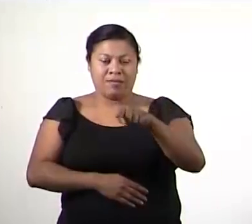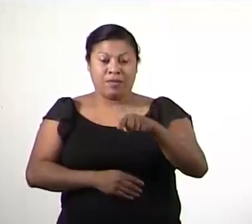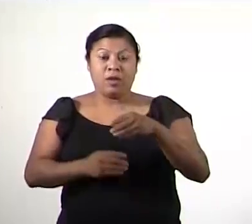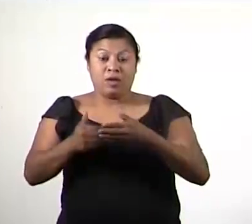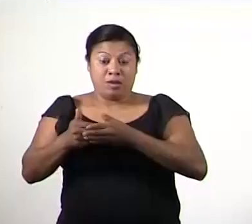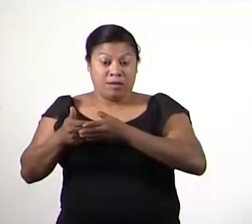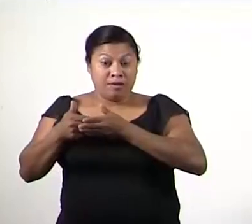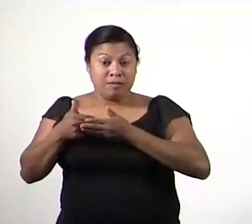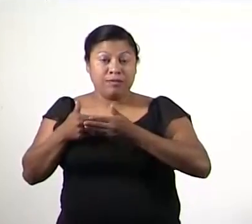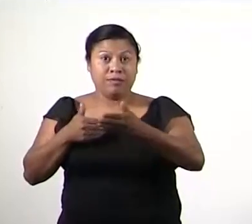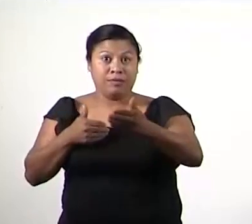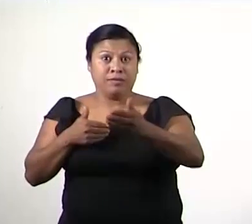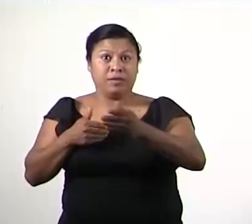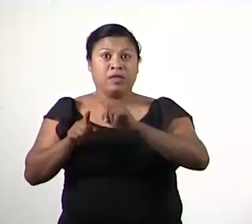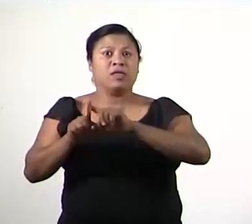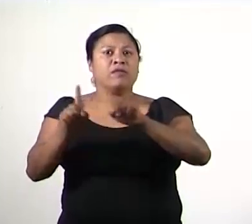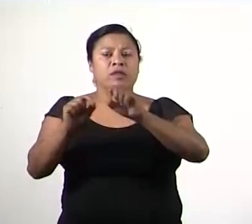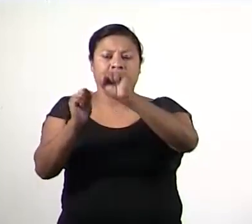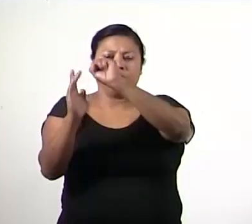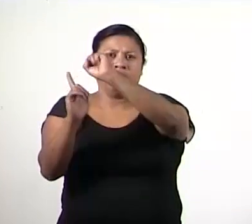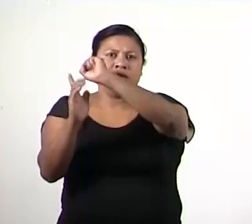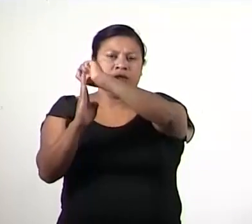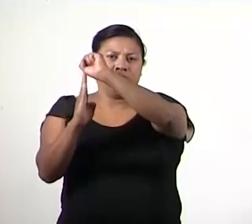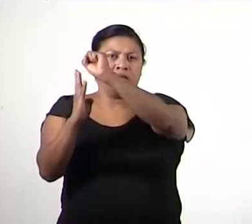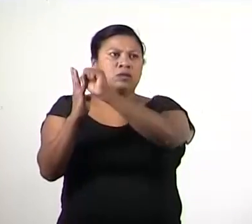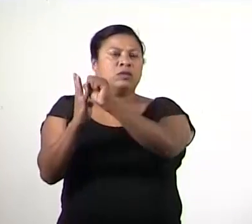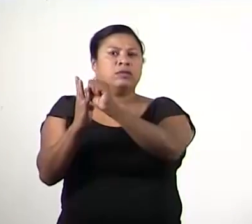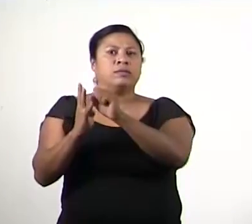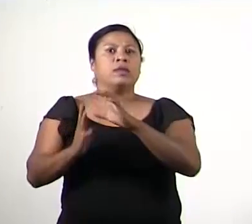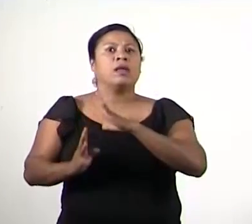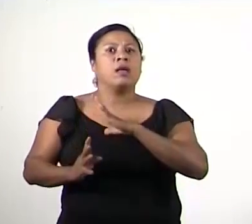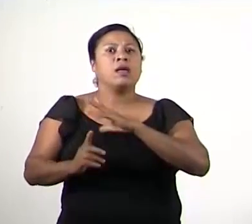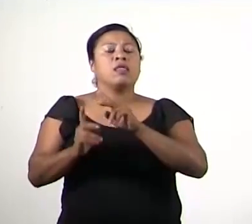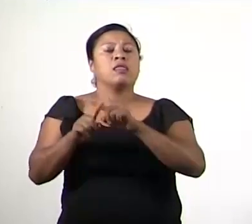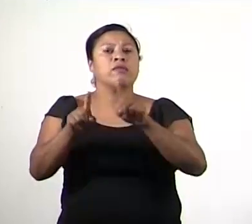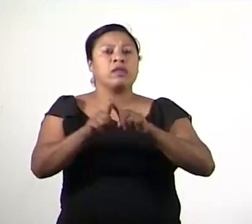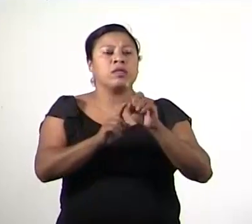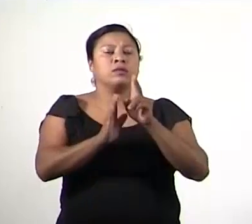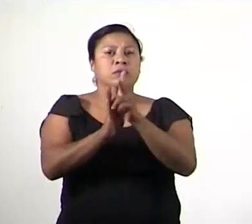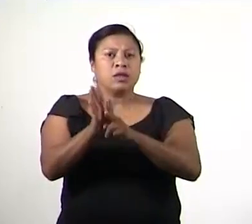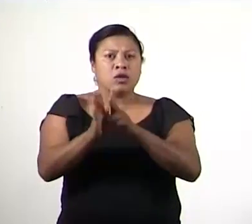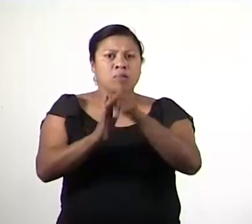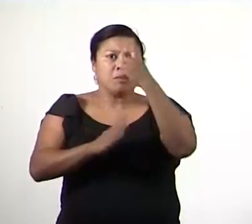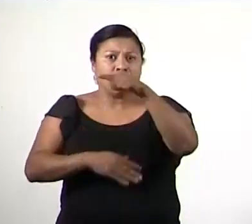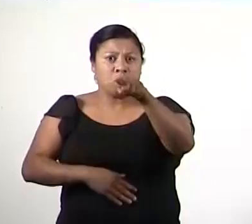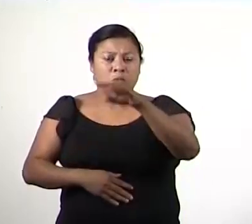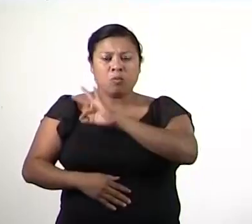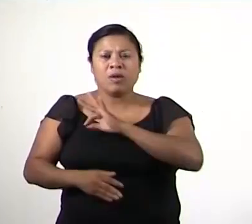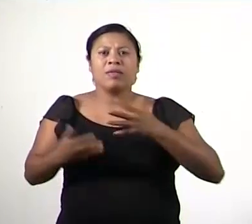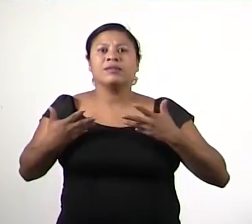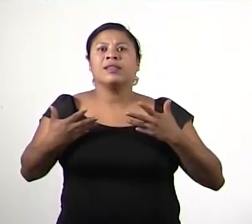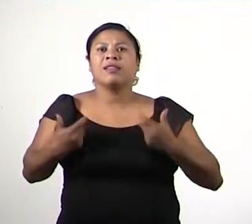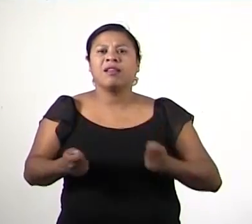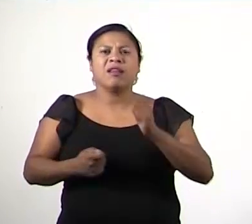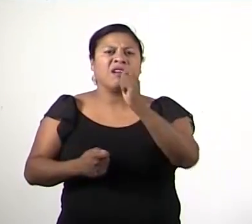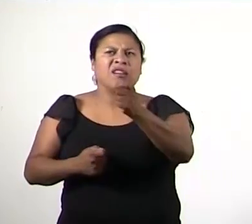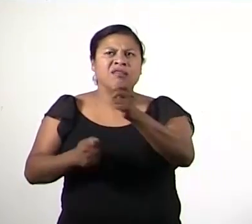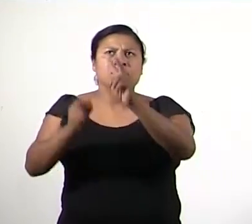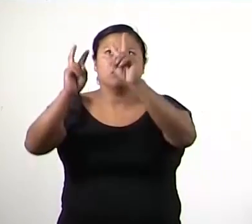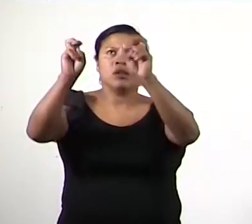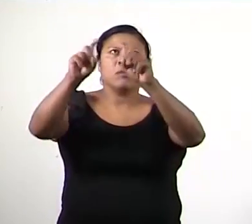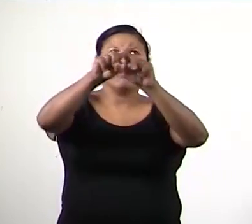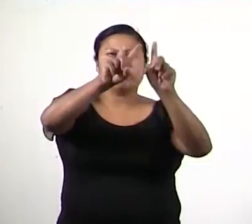Durante todas estas sesiones vamos a estar pasando videos que te van a ayudar a entender mejor el tema que estamos